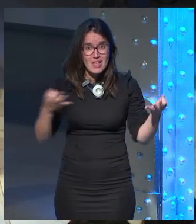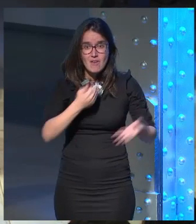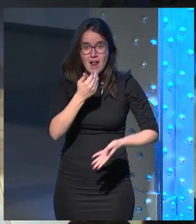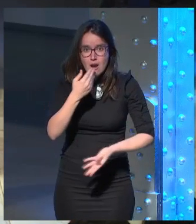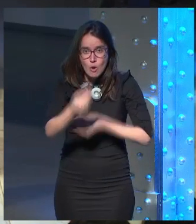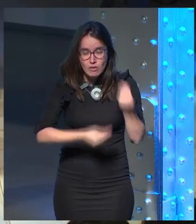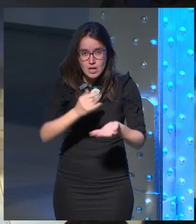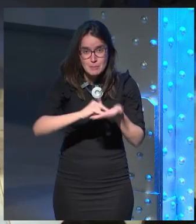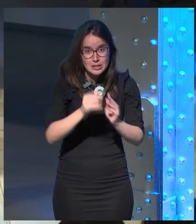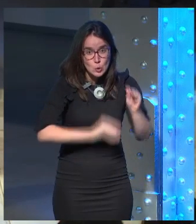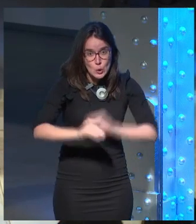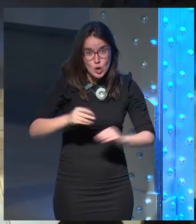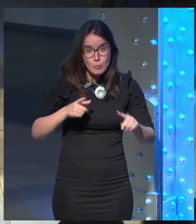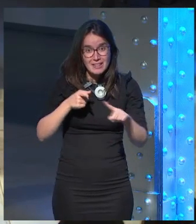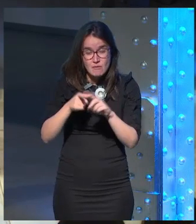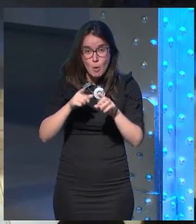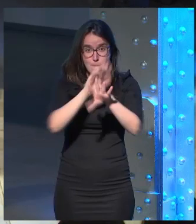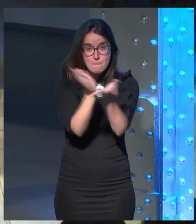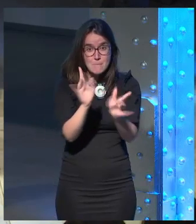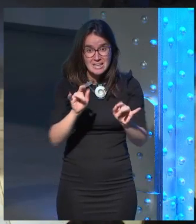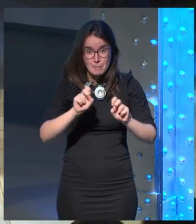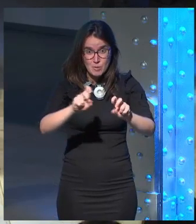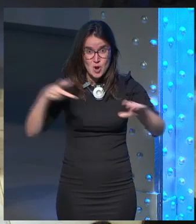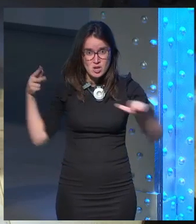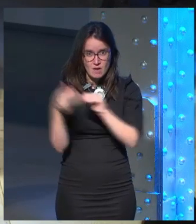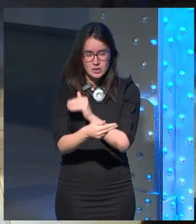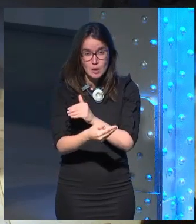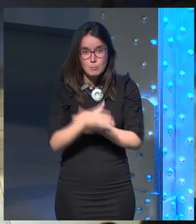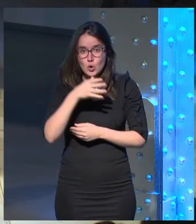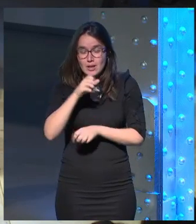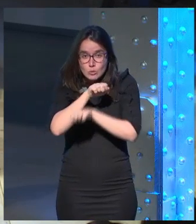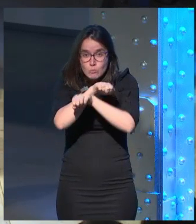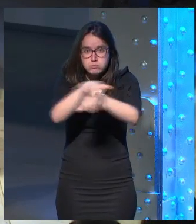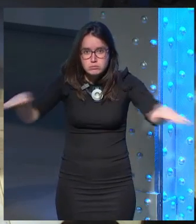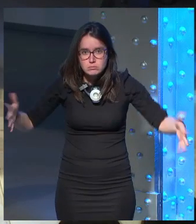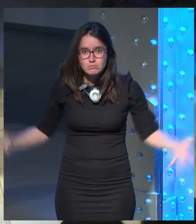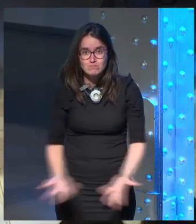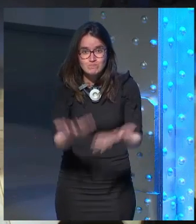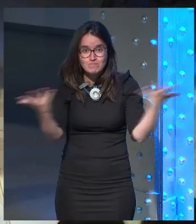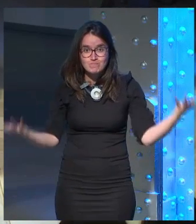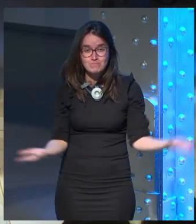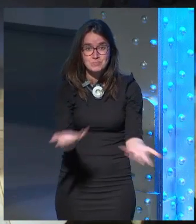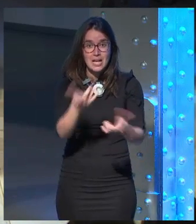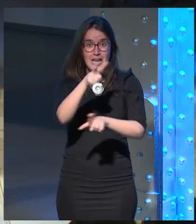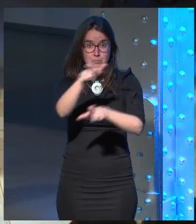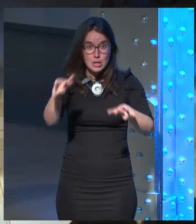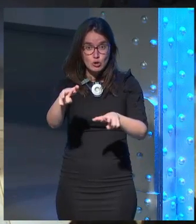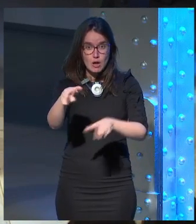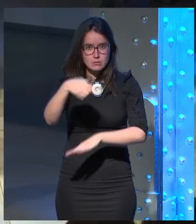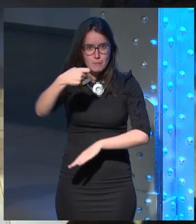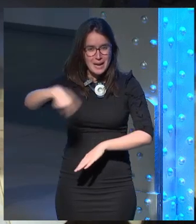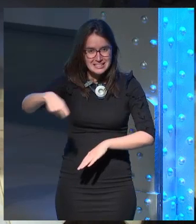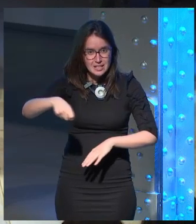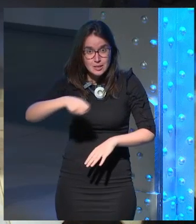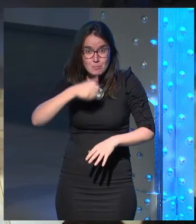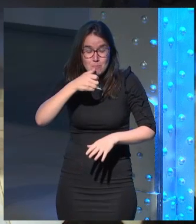algo para detener el deterioro del planeta. ¿Por qué no se transmite ese impulso a los gobernantes? Es algo que es un